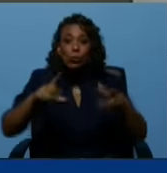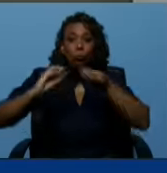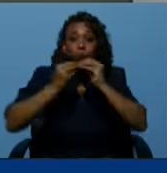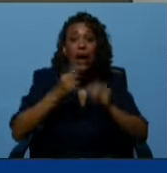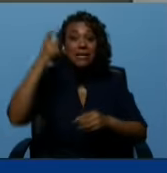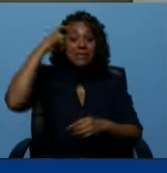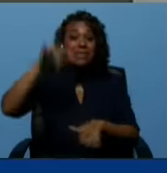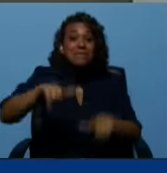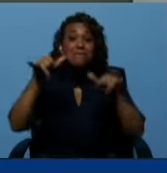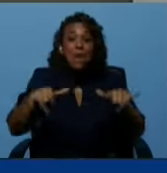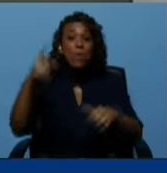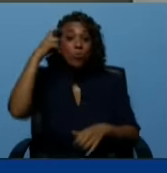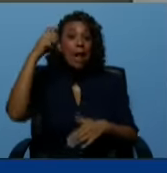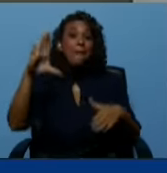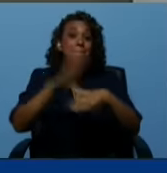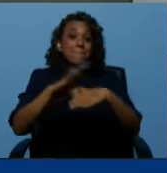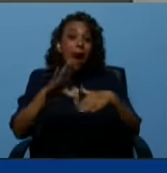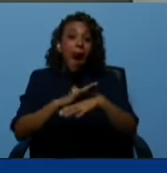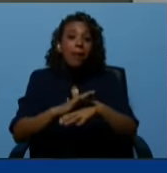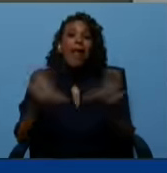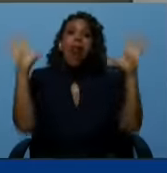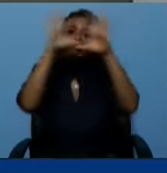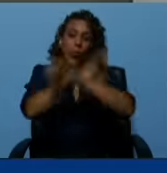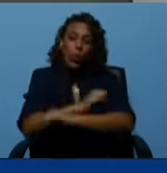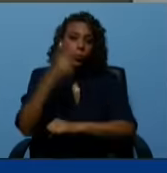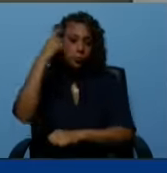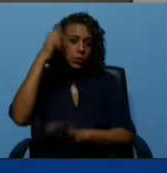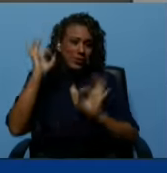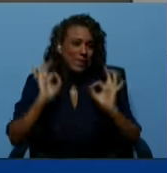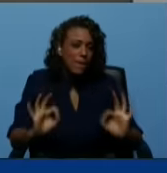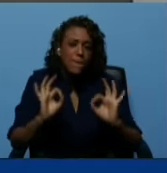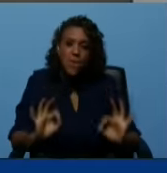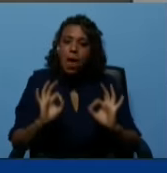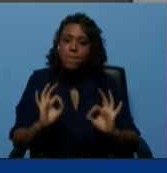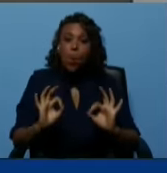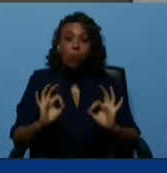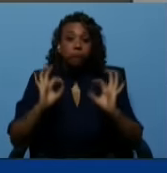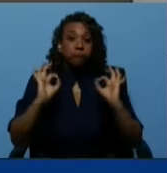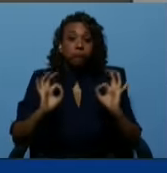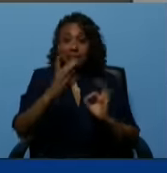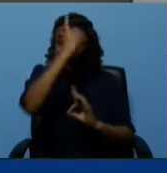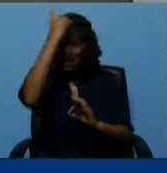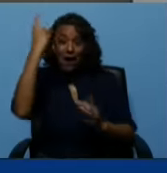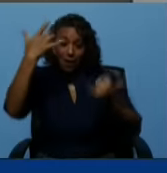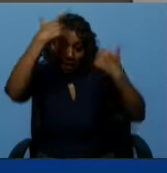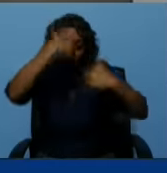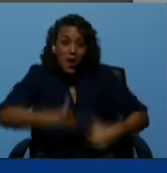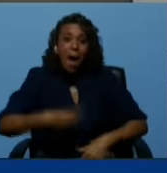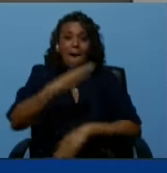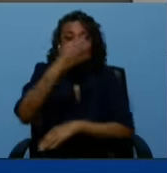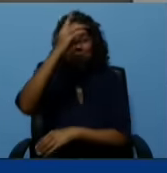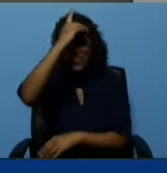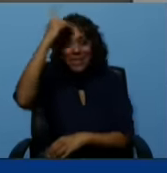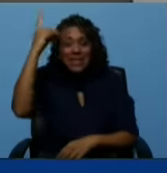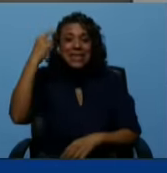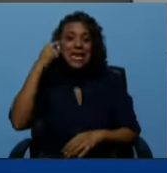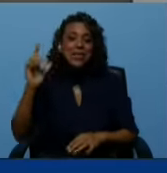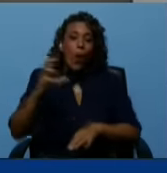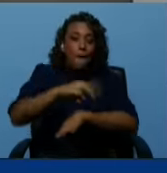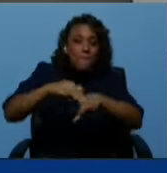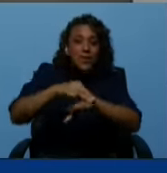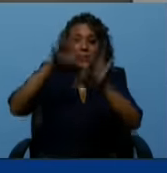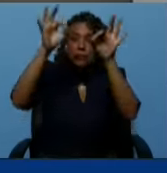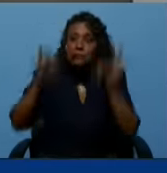ese martes en la noche. Se estaba estrenando Diosdado como ministro. Lo estrenaron,